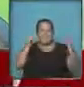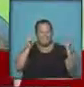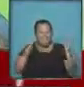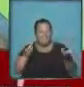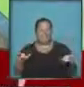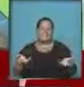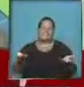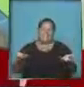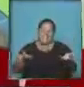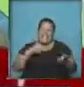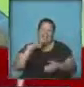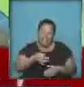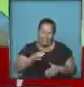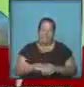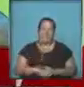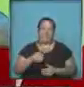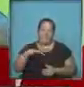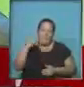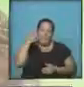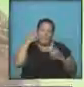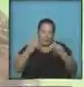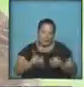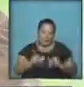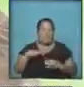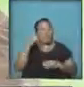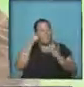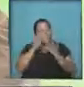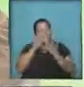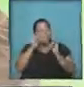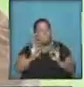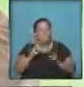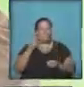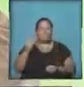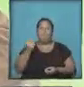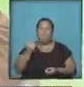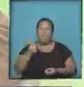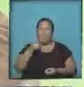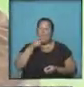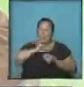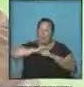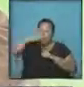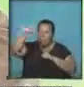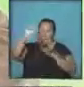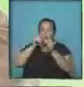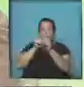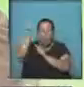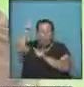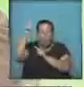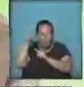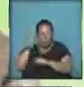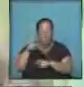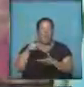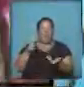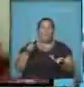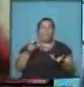algo, bueno, de verdad, lo evaluaría dos veces. Hay que evaluarlo dos veces, porque a veces también cuando se lanzan, tipo cañitas voladoras,